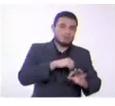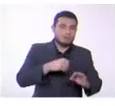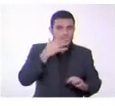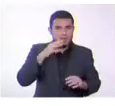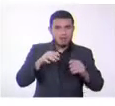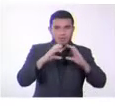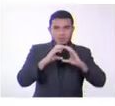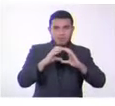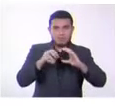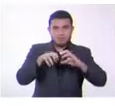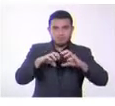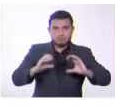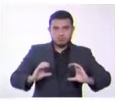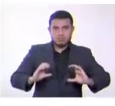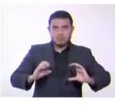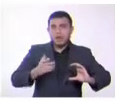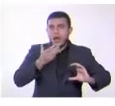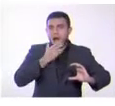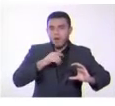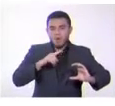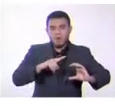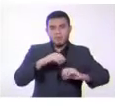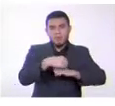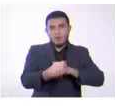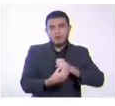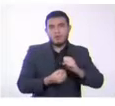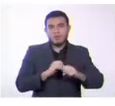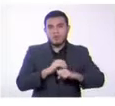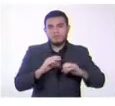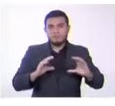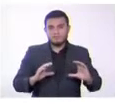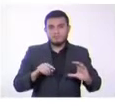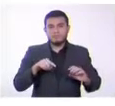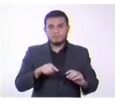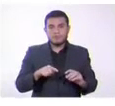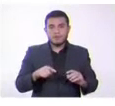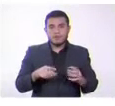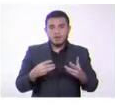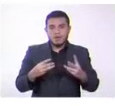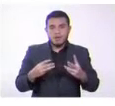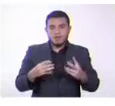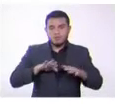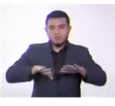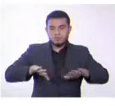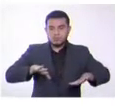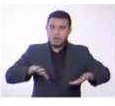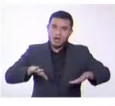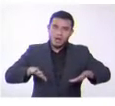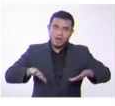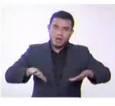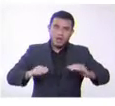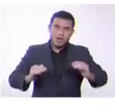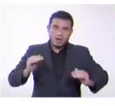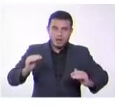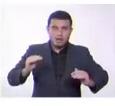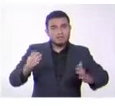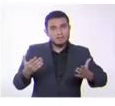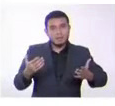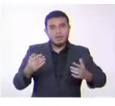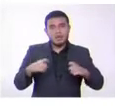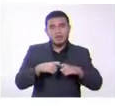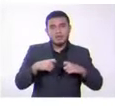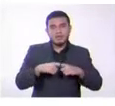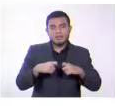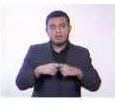molécula de agua, que, debido a la distribución desigual de electrones entre